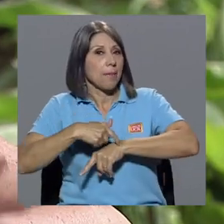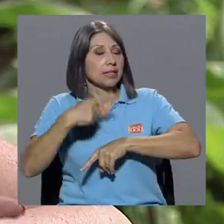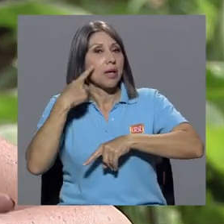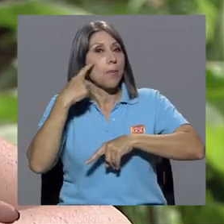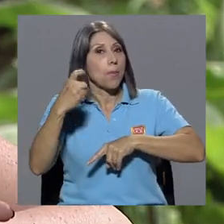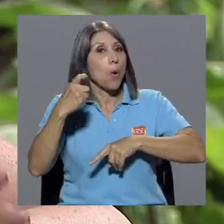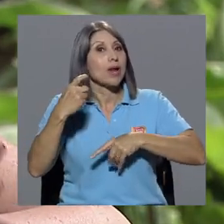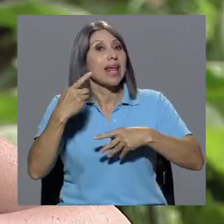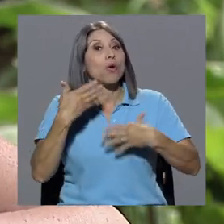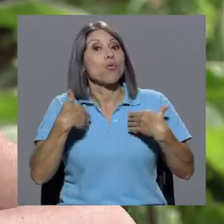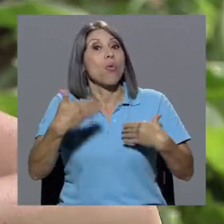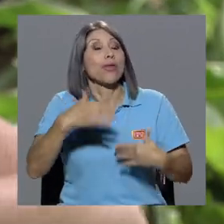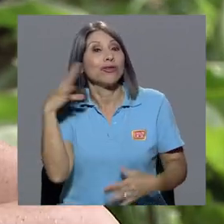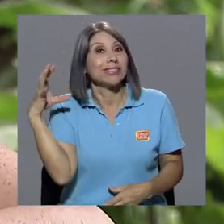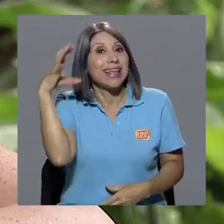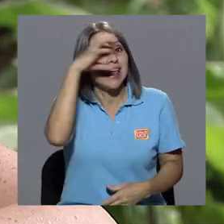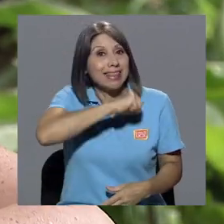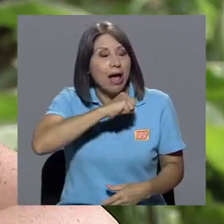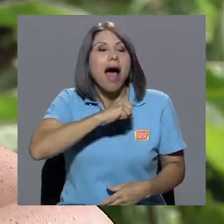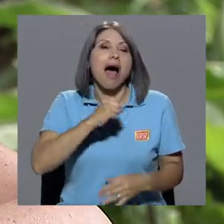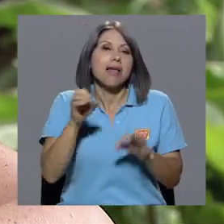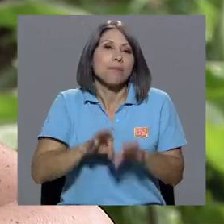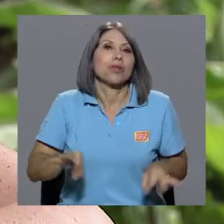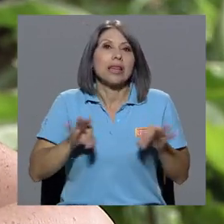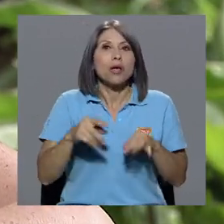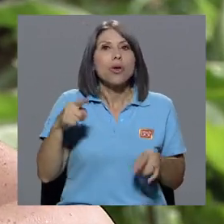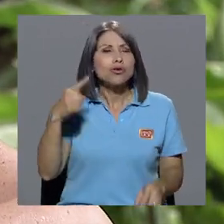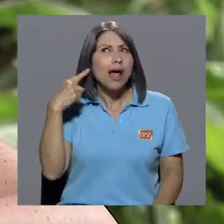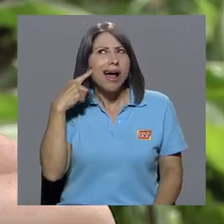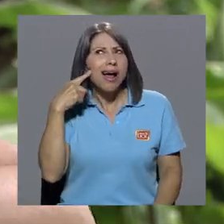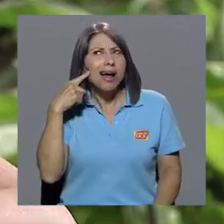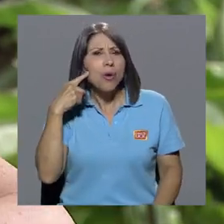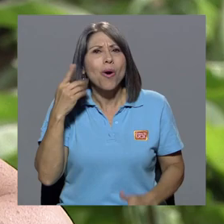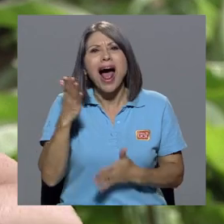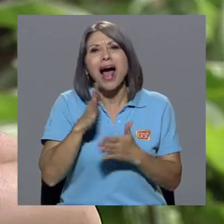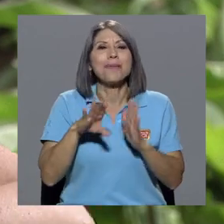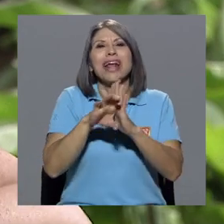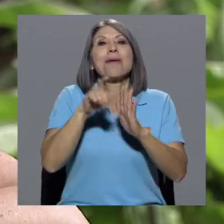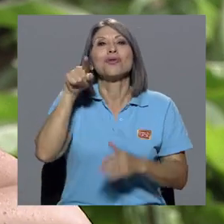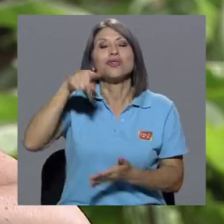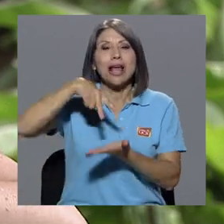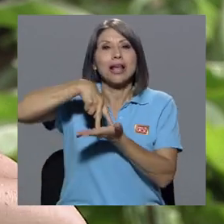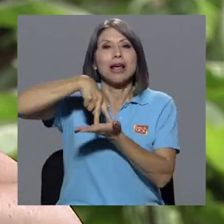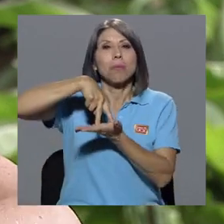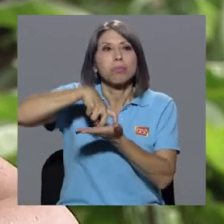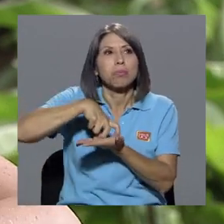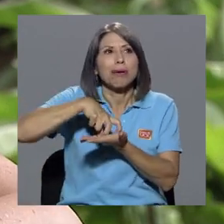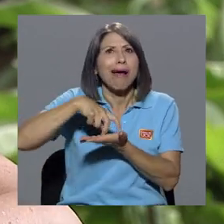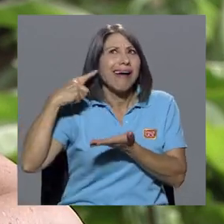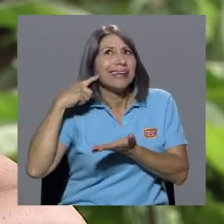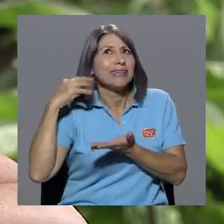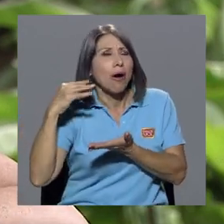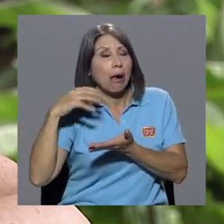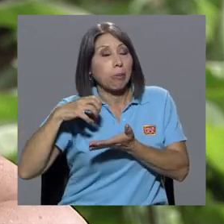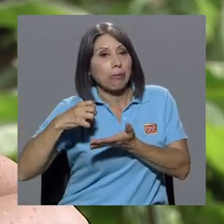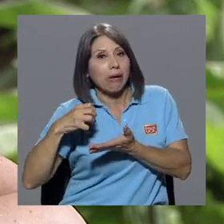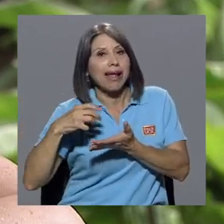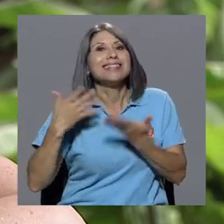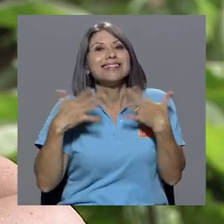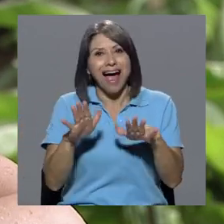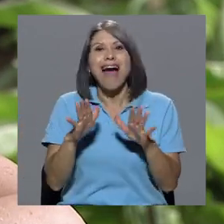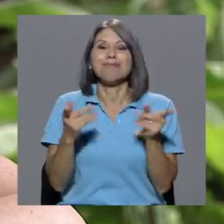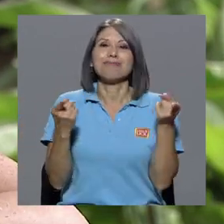detección es lo más importante. Cuando ya a uno le crepita una articulación, eso que a veces nos agachamos y nos suenan las articulaciones, ya ahí